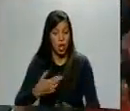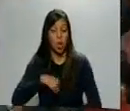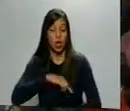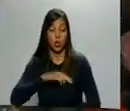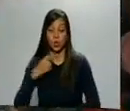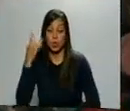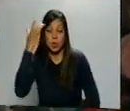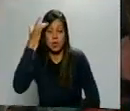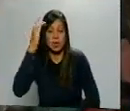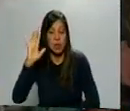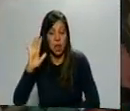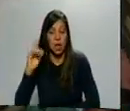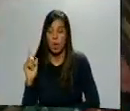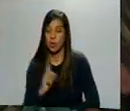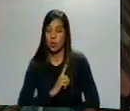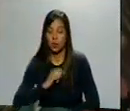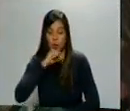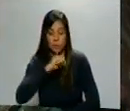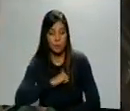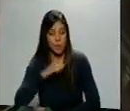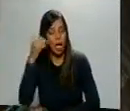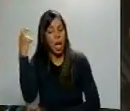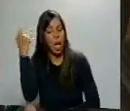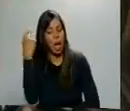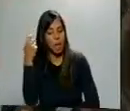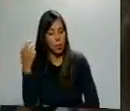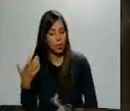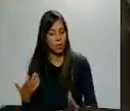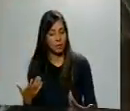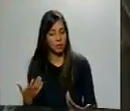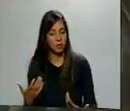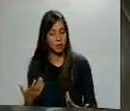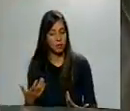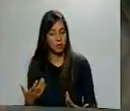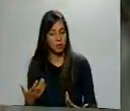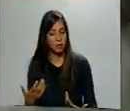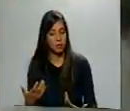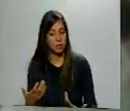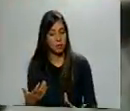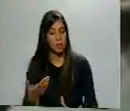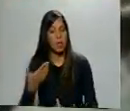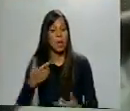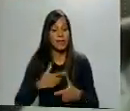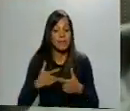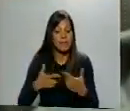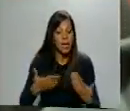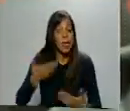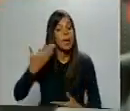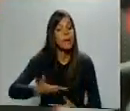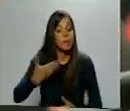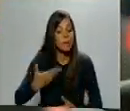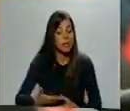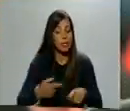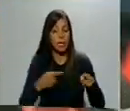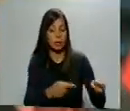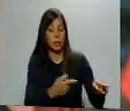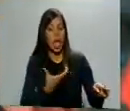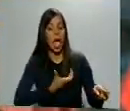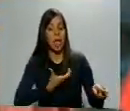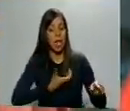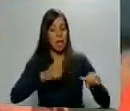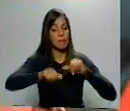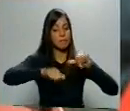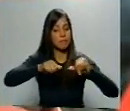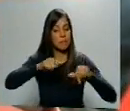creemos, como apureños y apureñas, que se hace necesario suprimir